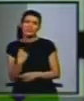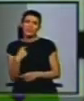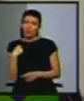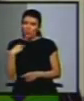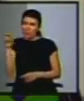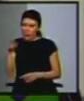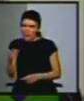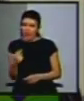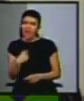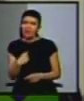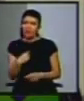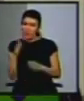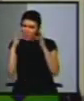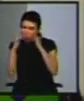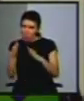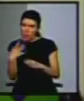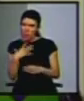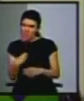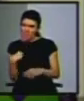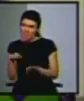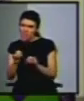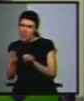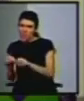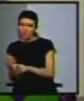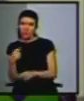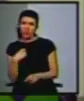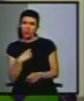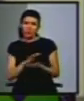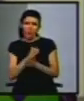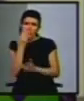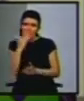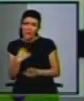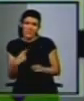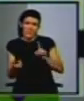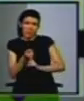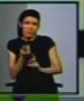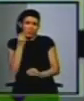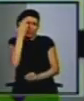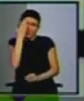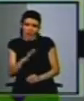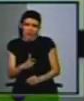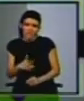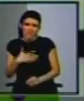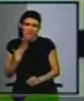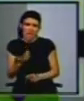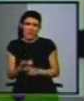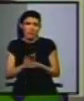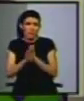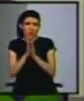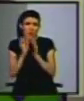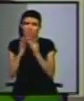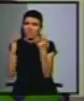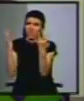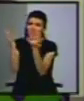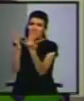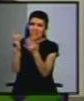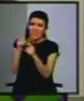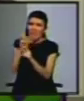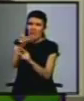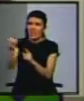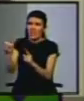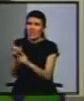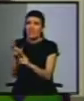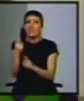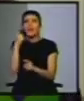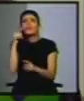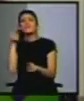pasando súper mal, ¿ya? ¿Cómo lo ha pasado mi señora? Mi señora lo ha pasado súper mal. Toda la sociedad la apunta que, mira,